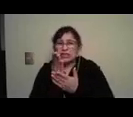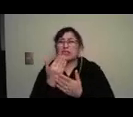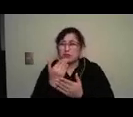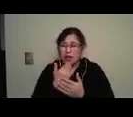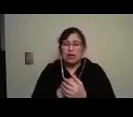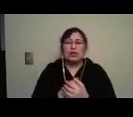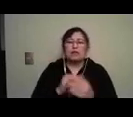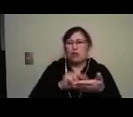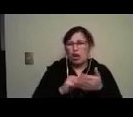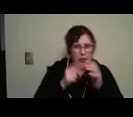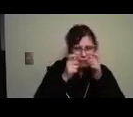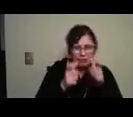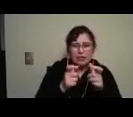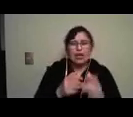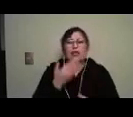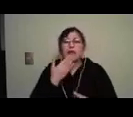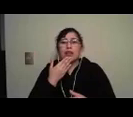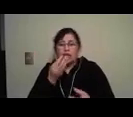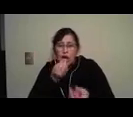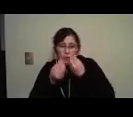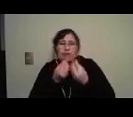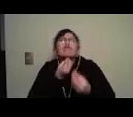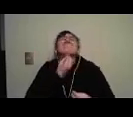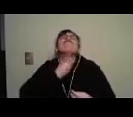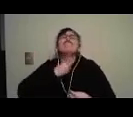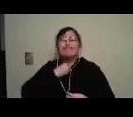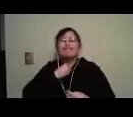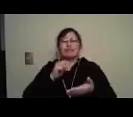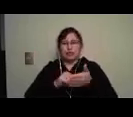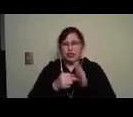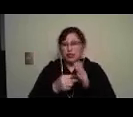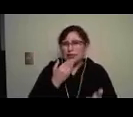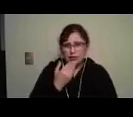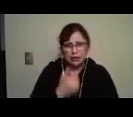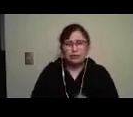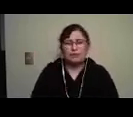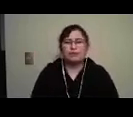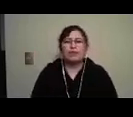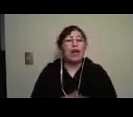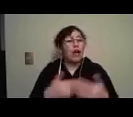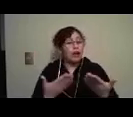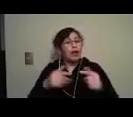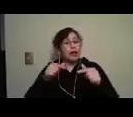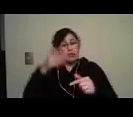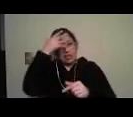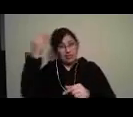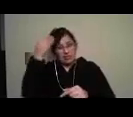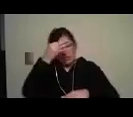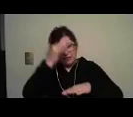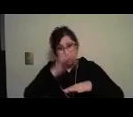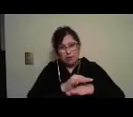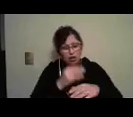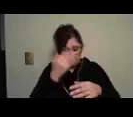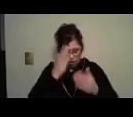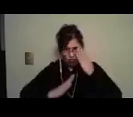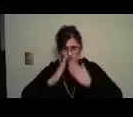alimentos. Y algunas de las complicaciones secundarias de la enfermedad de Alzheimer, pérdida de la capacidad para cuidarse a sí mismo, es